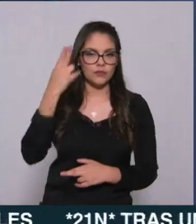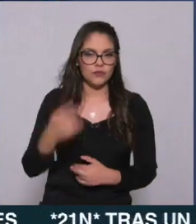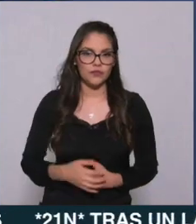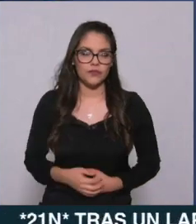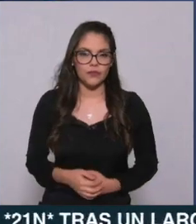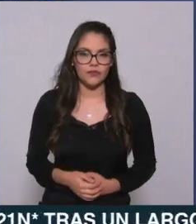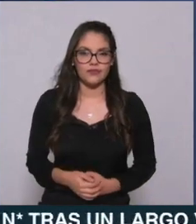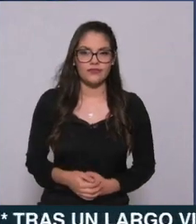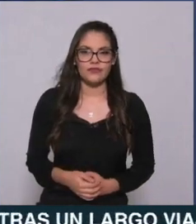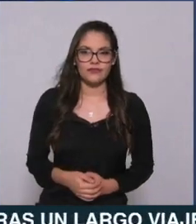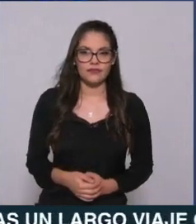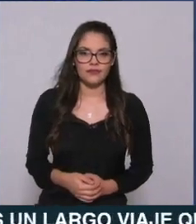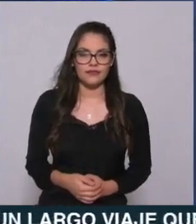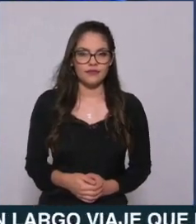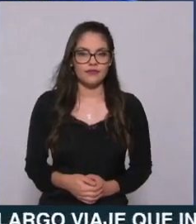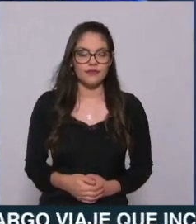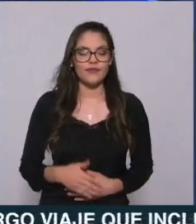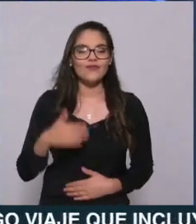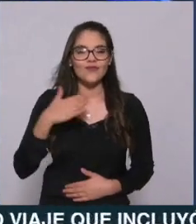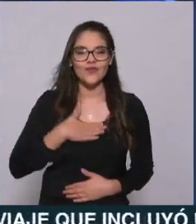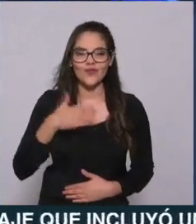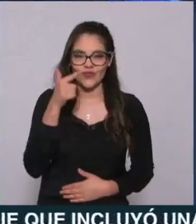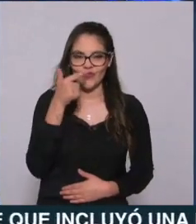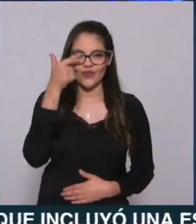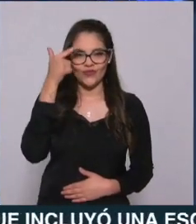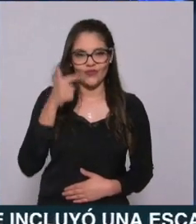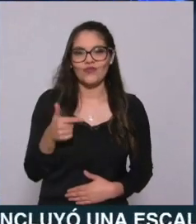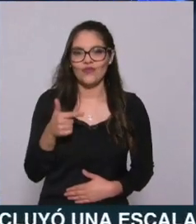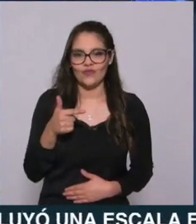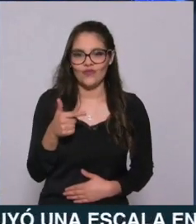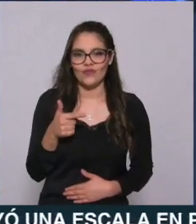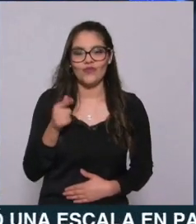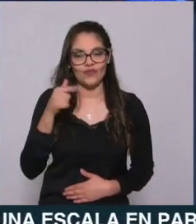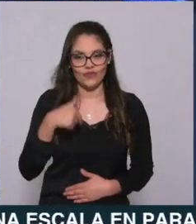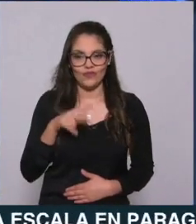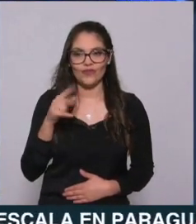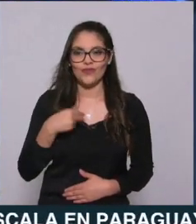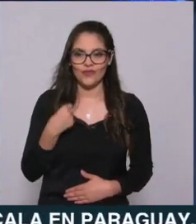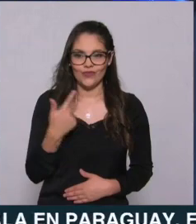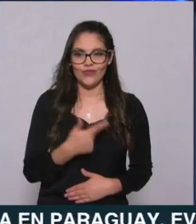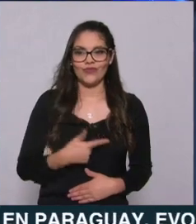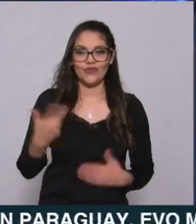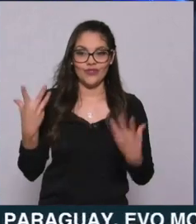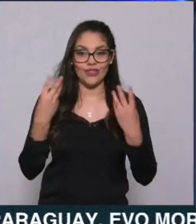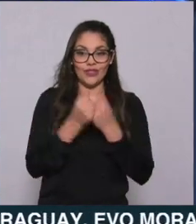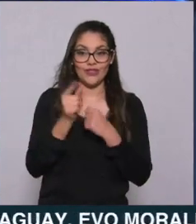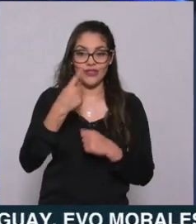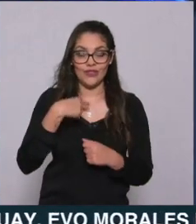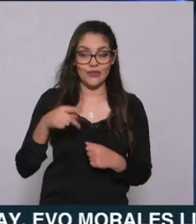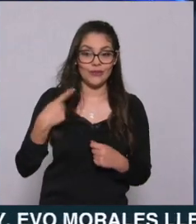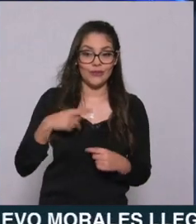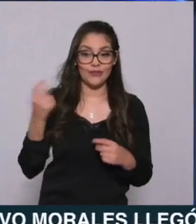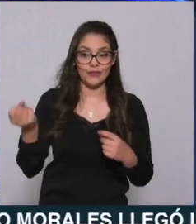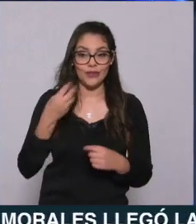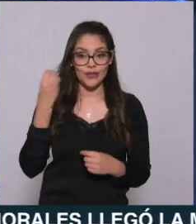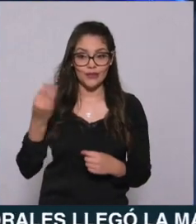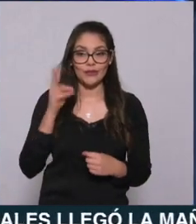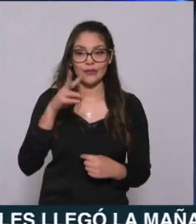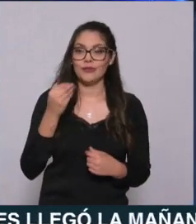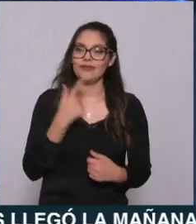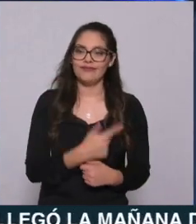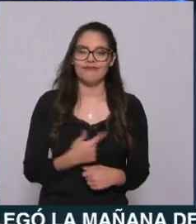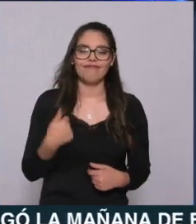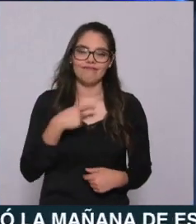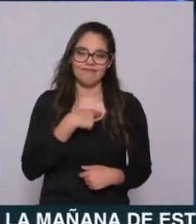buenas noches, ¿cómo estás? ¿Qué tal? Muy buenas noches. Muy bien, y es un gusto estar con ustedes y con el auditorio. El gusto es todo nuestro.